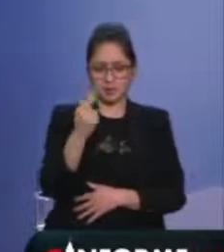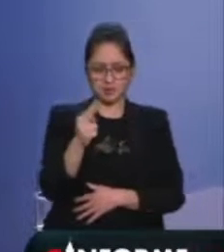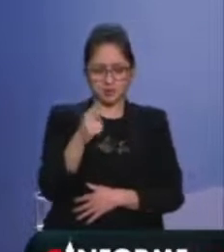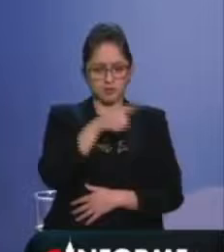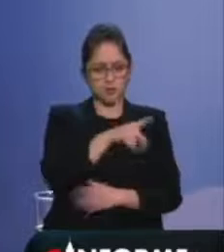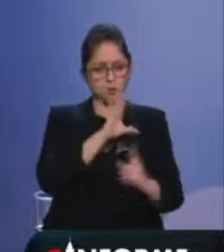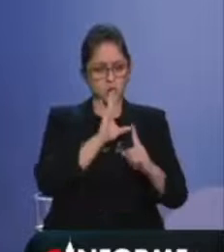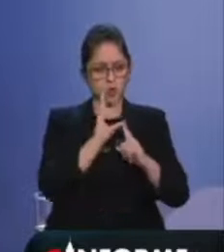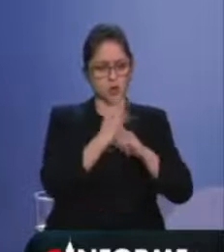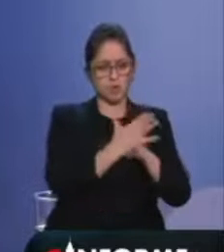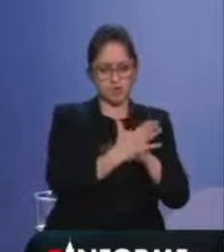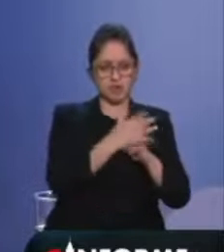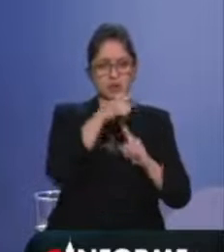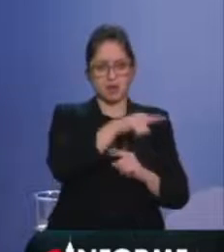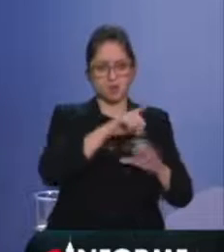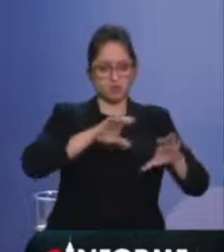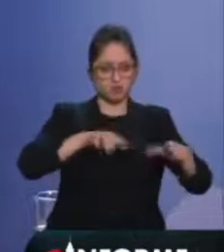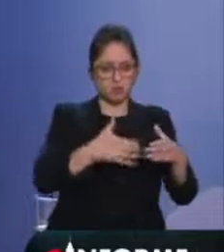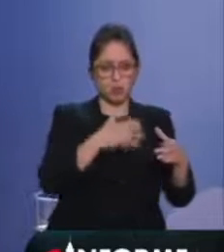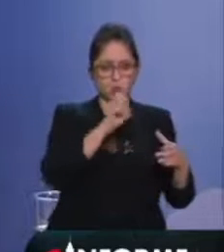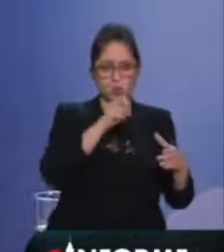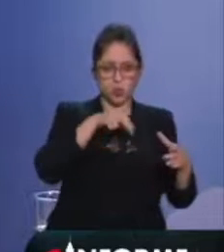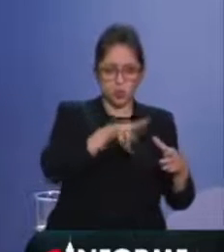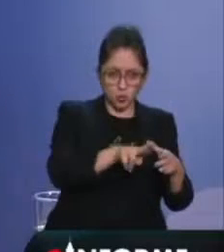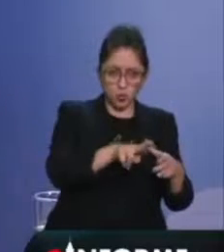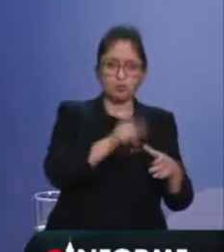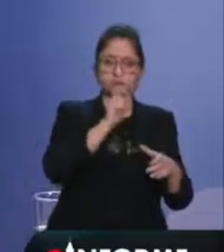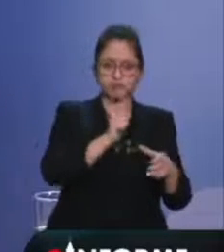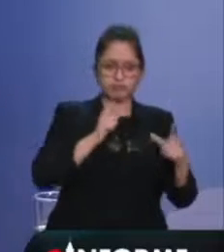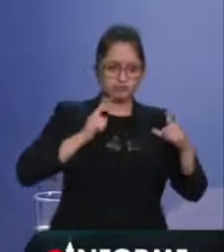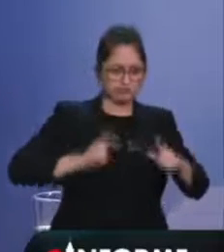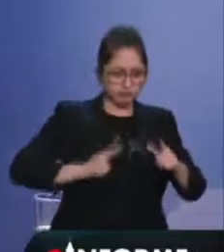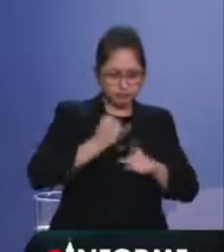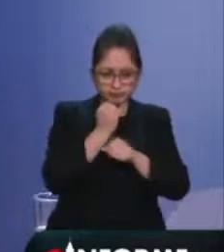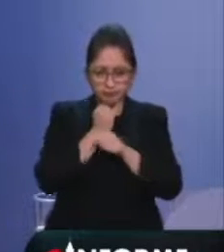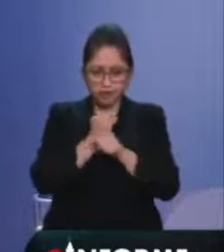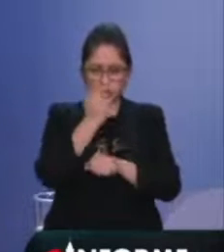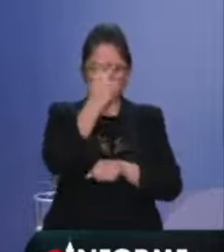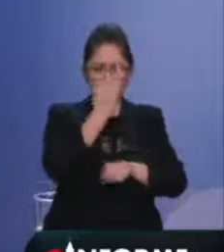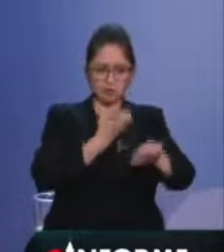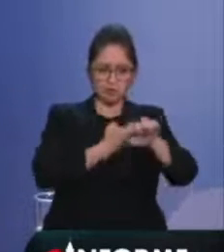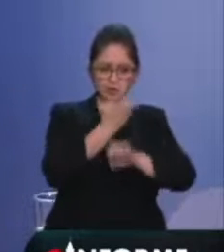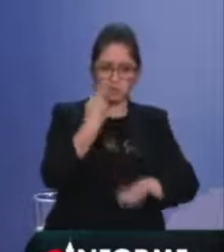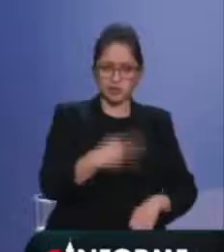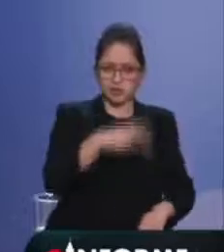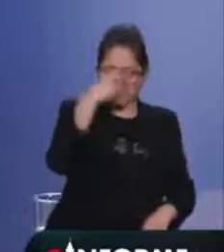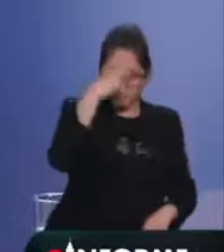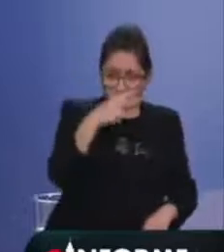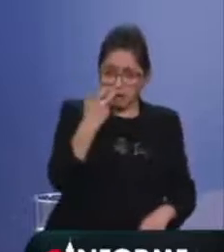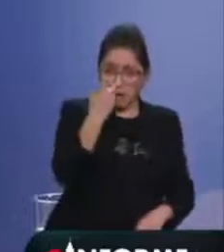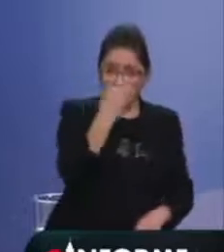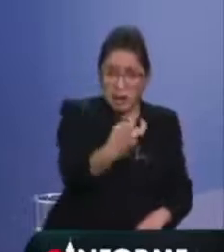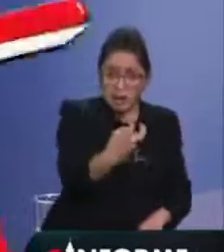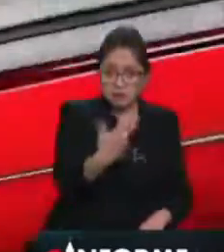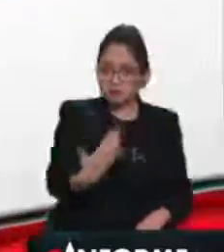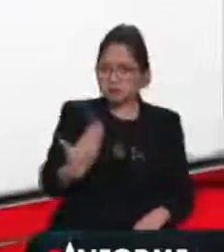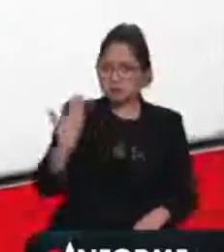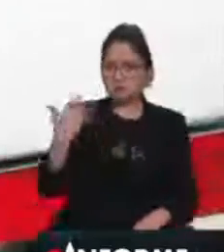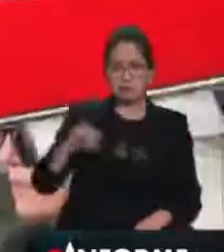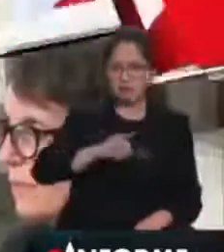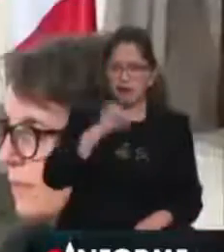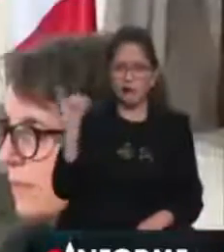las Desapariciones Forzadas de la ONU hará diligencias en 2 estados de nuestro país. Esto es un hecho histórico, vea usted.